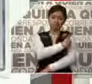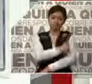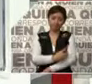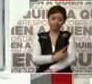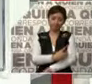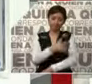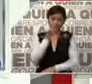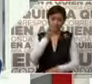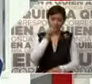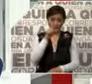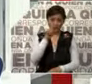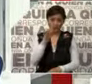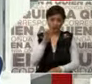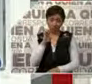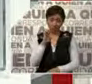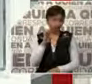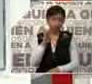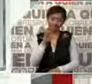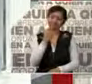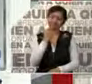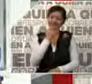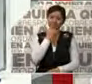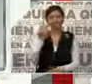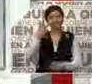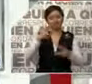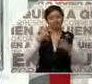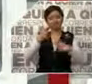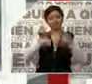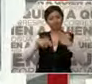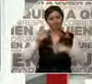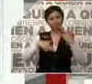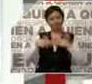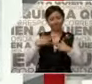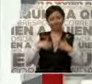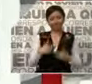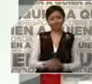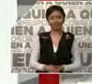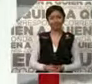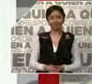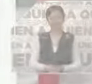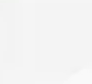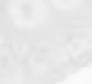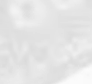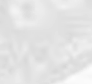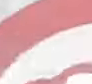Salomé, ya no. Bueno, regresando, vamos con Salomé Vivanco, vamos a una pausa y regresamos.